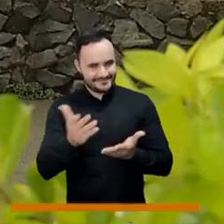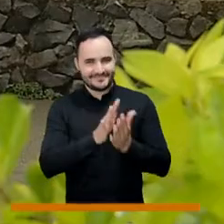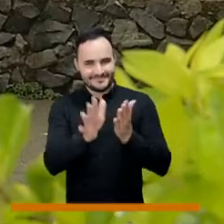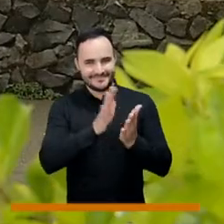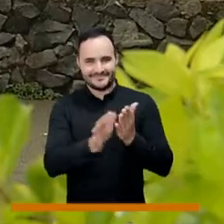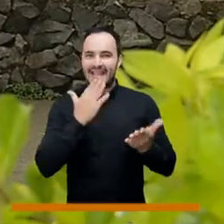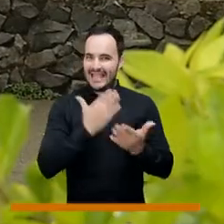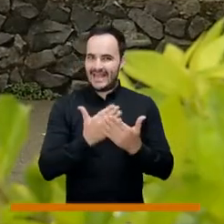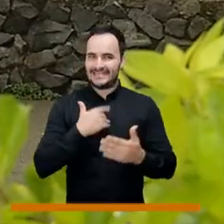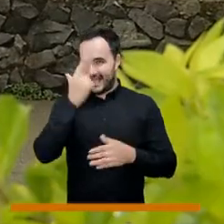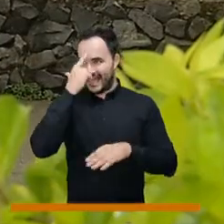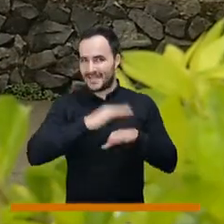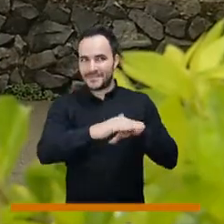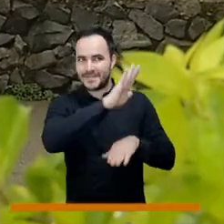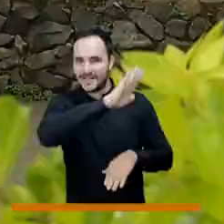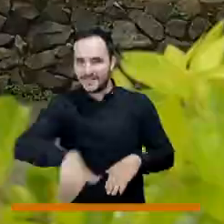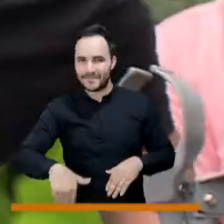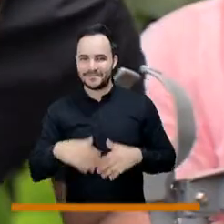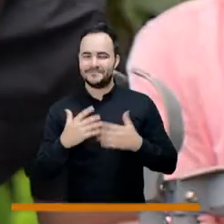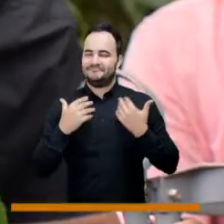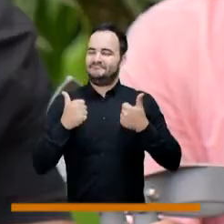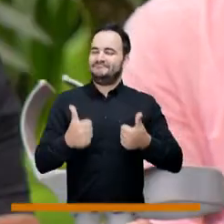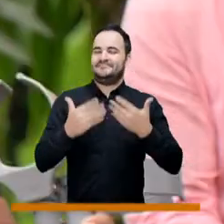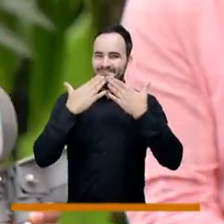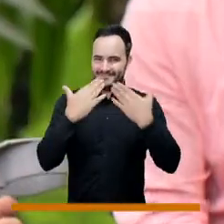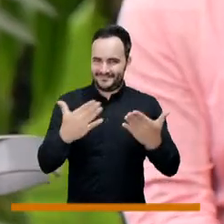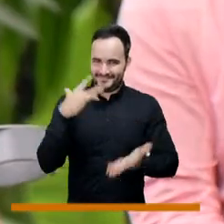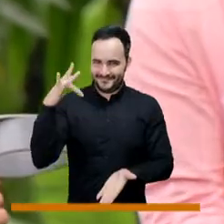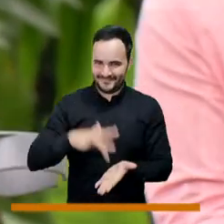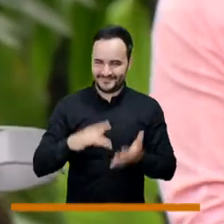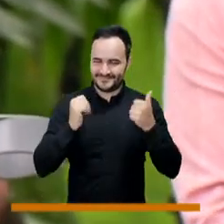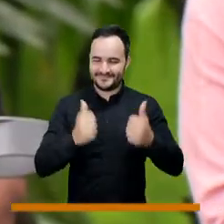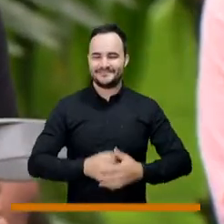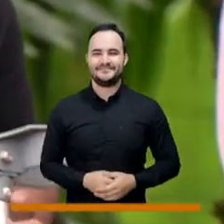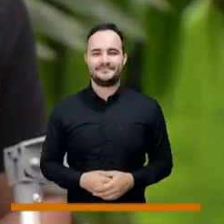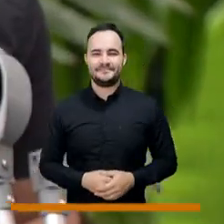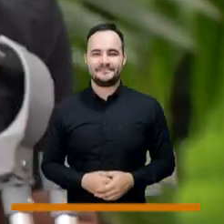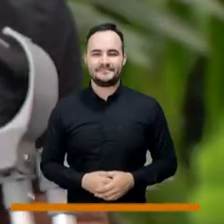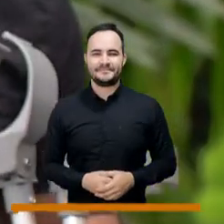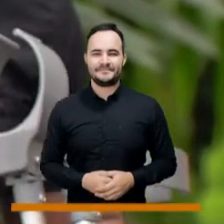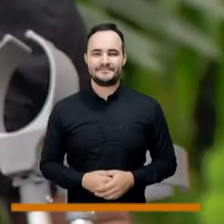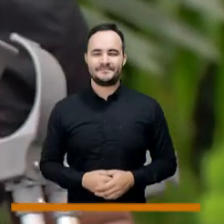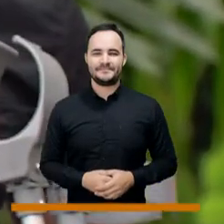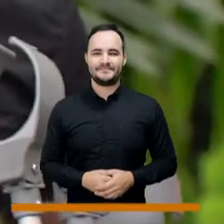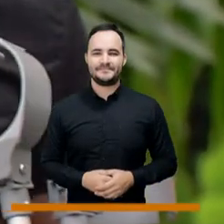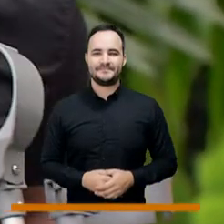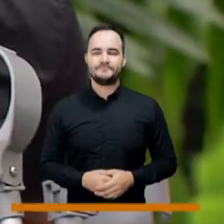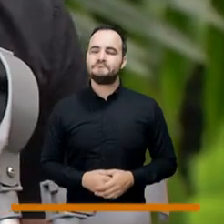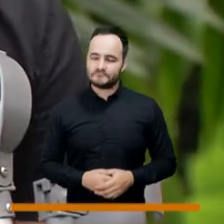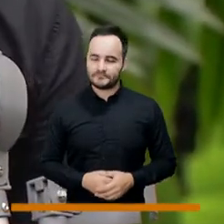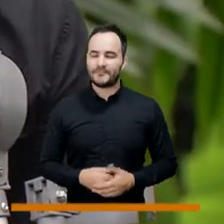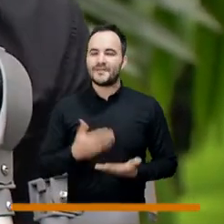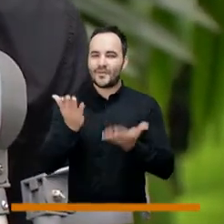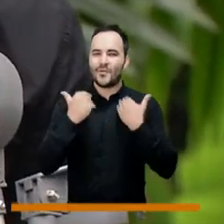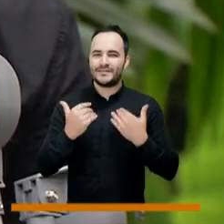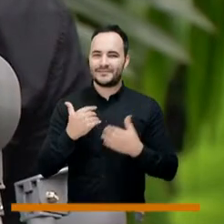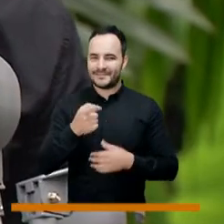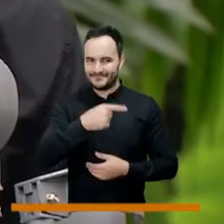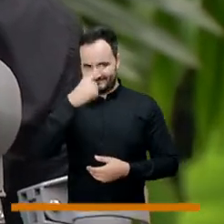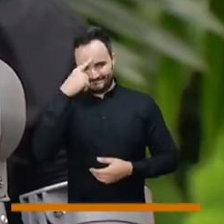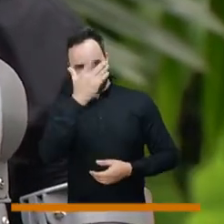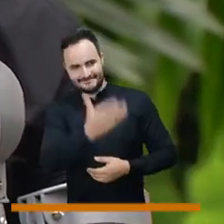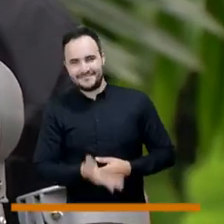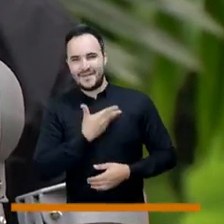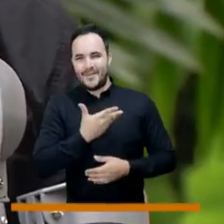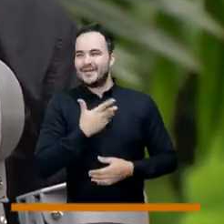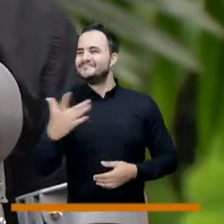Bienvenida, adelante, gracias por aceptar esta invitación para acompañarnos. Con gusto. Bueno, concejal, ¿qué significa